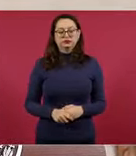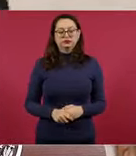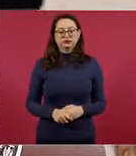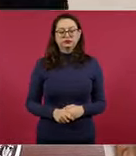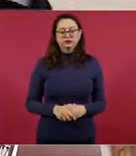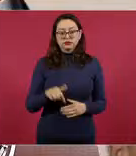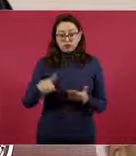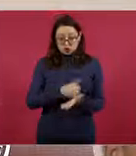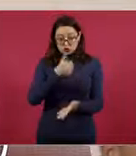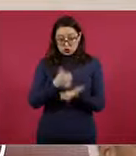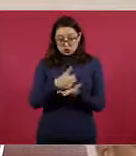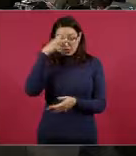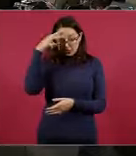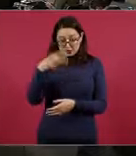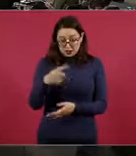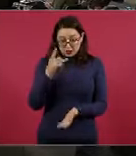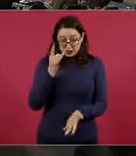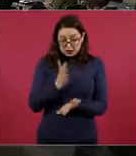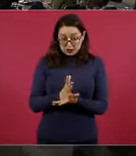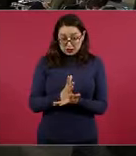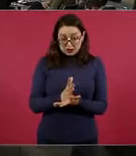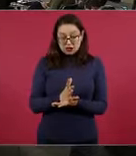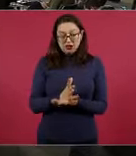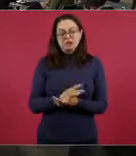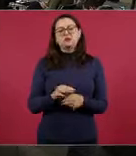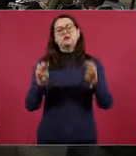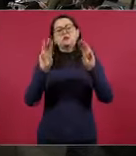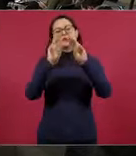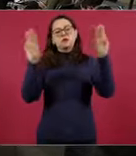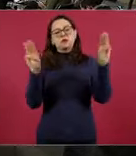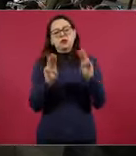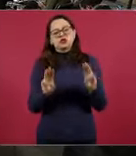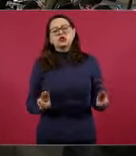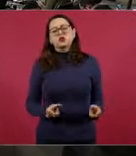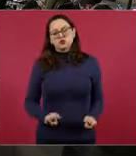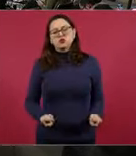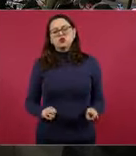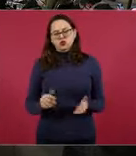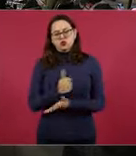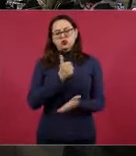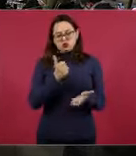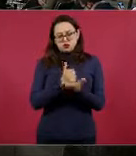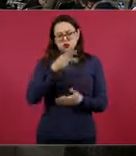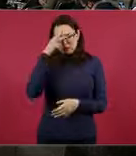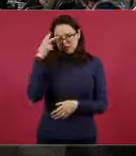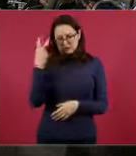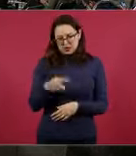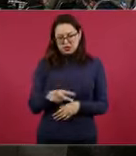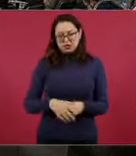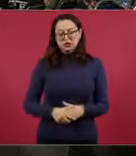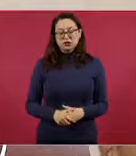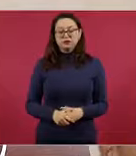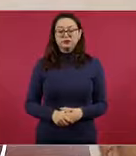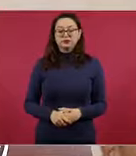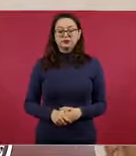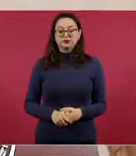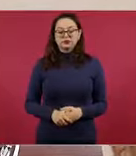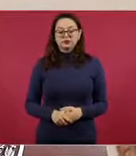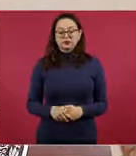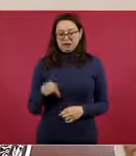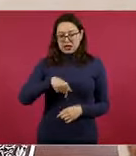Pero es aquí, ¿no? Es a nivel metropolitano, también aquí en la Ciudad de México. O sea, también. Pero básicamente en la ciudad, porque aquí es donde